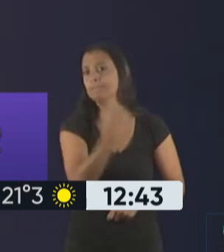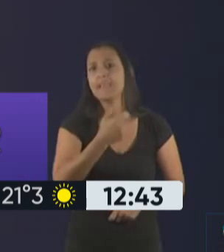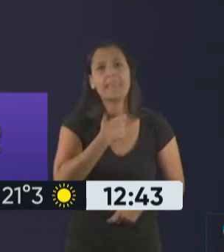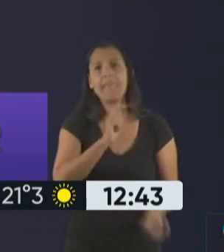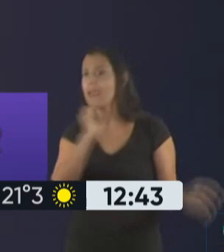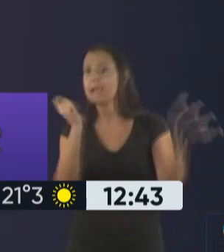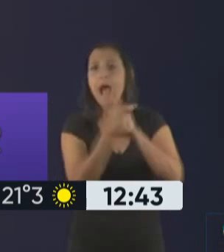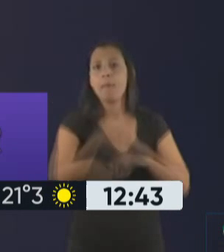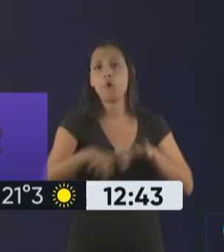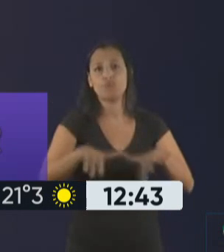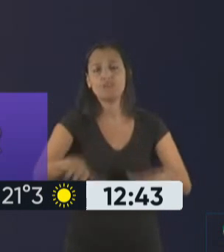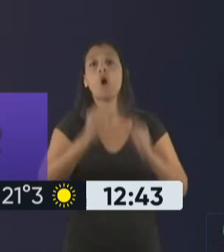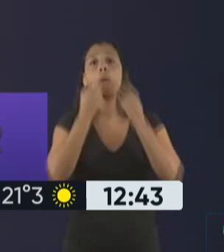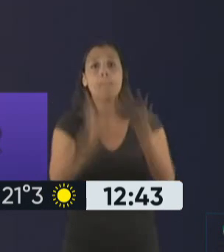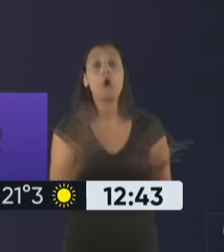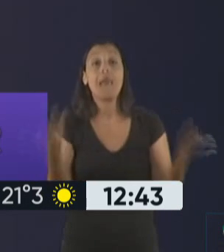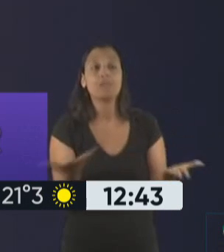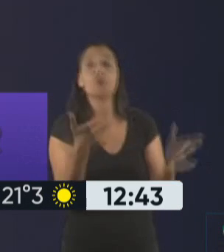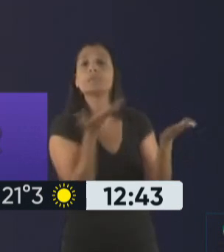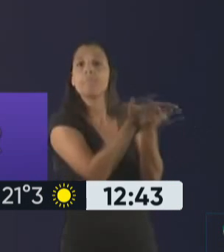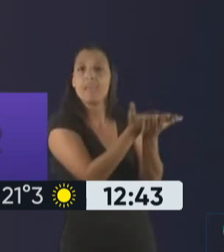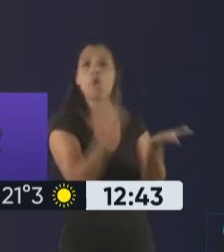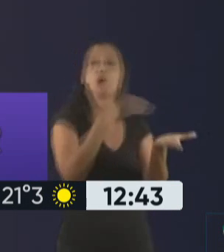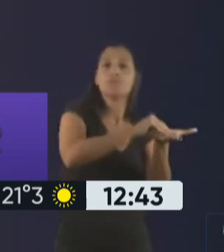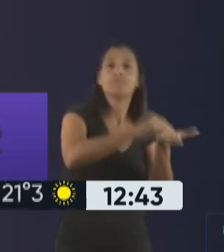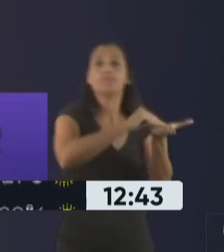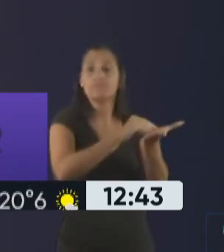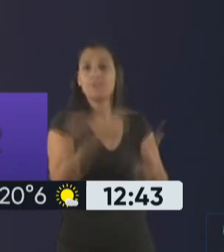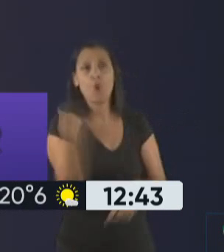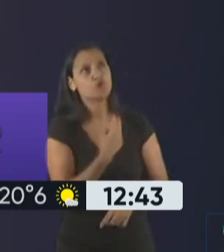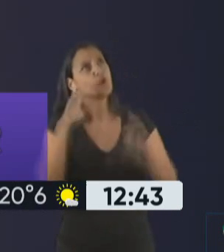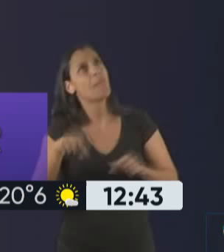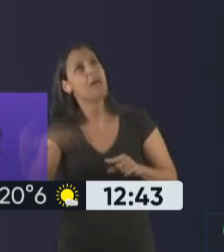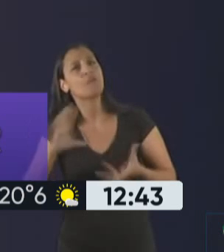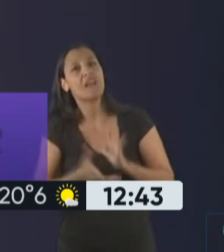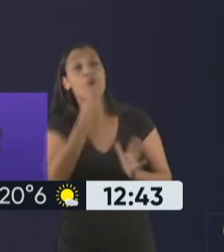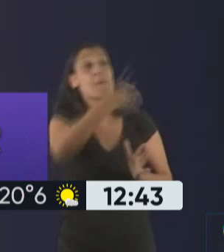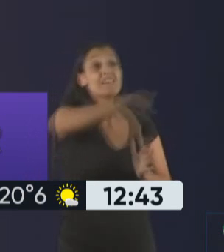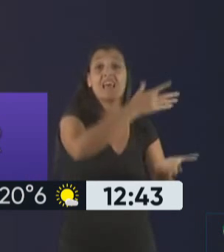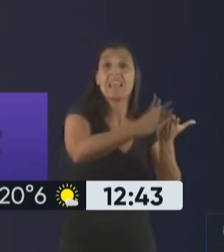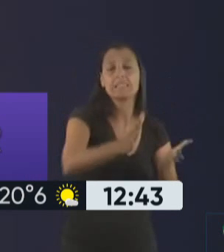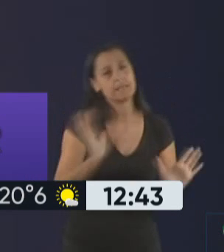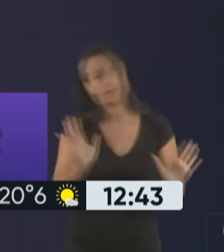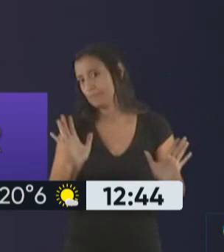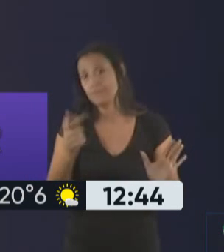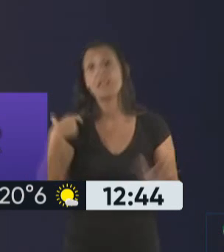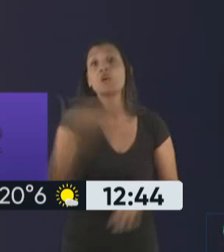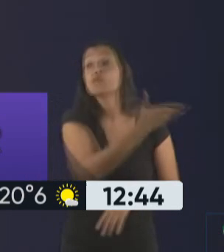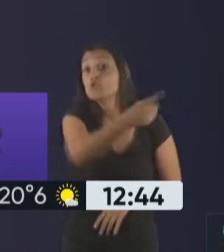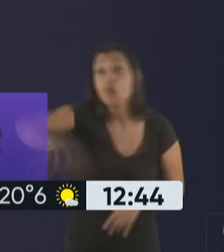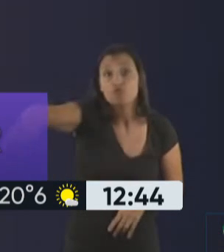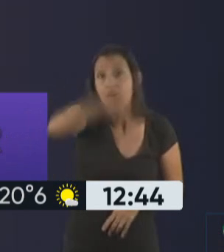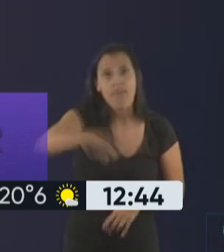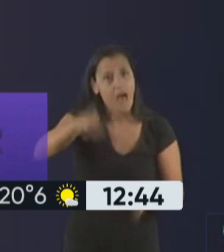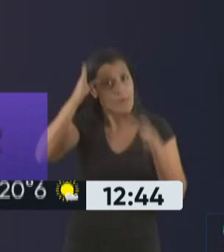está. Así que los legisladores, nuestro plan B es que la sociedad es el A, el B, el